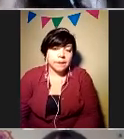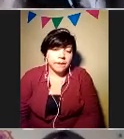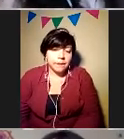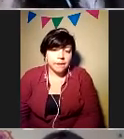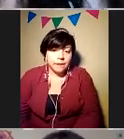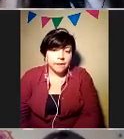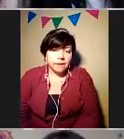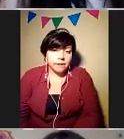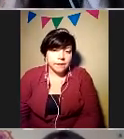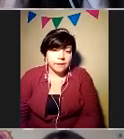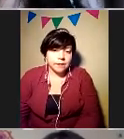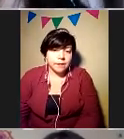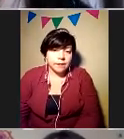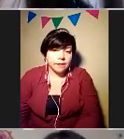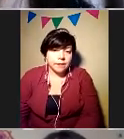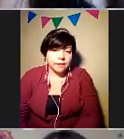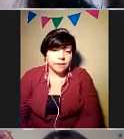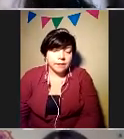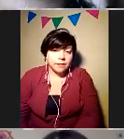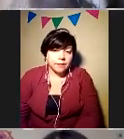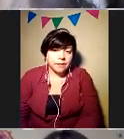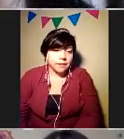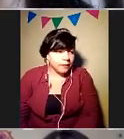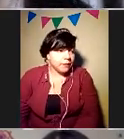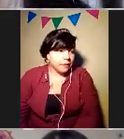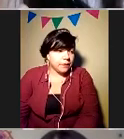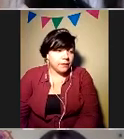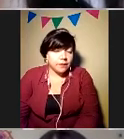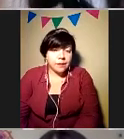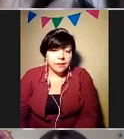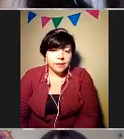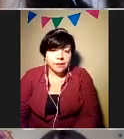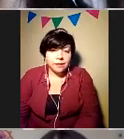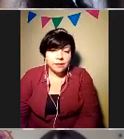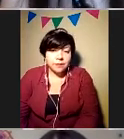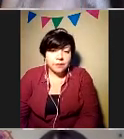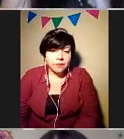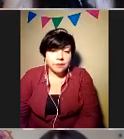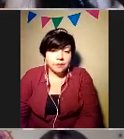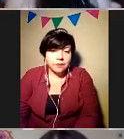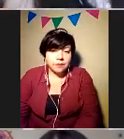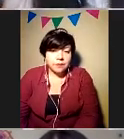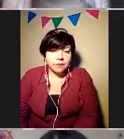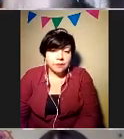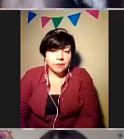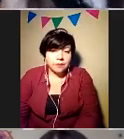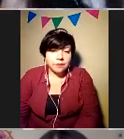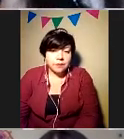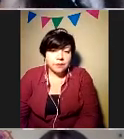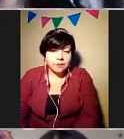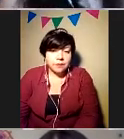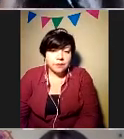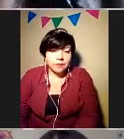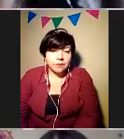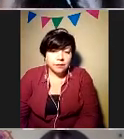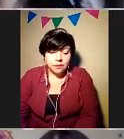acceder a la información si no generas cambios que sea quizás porque lo estás intentando y no por la ignorancia de no saber lo que está